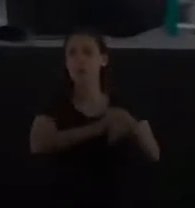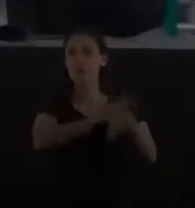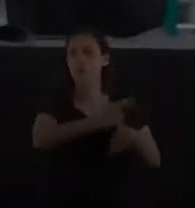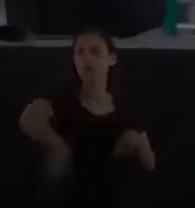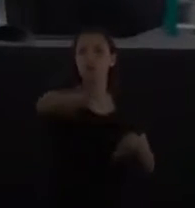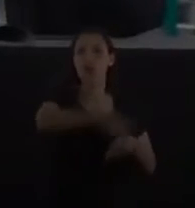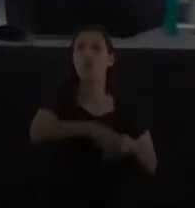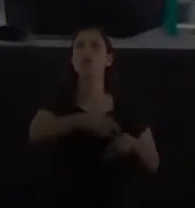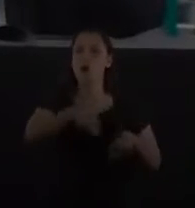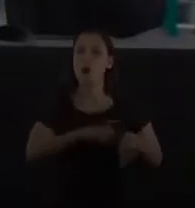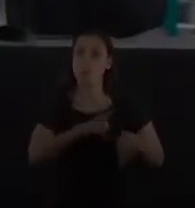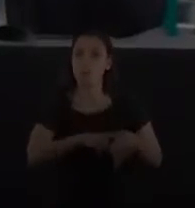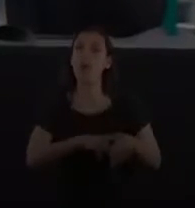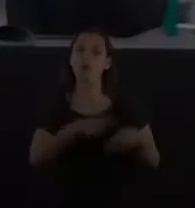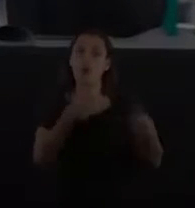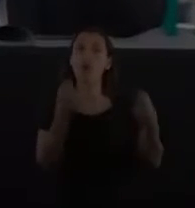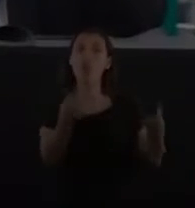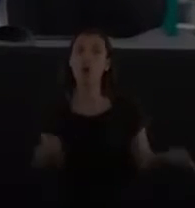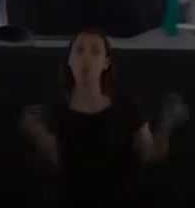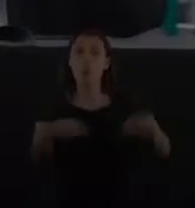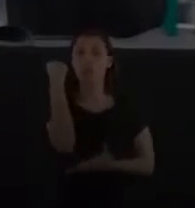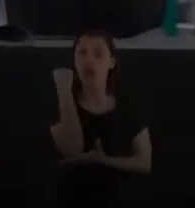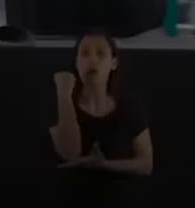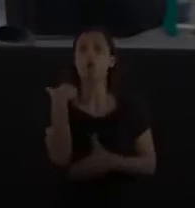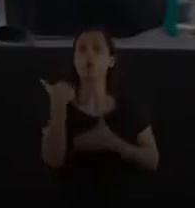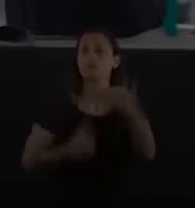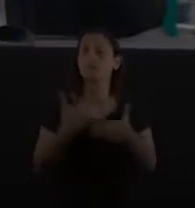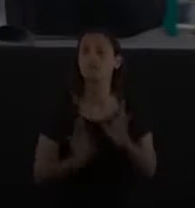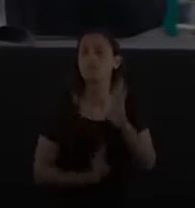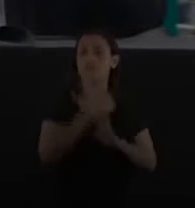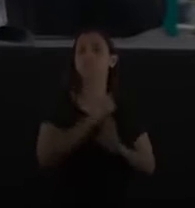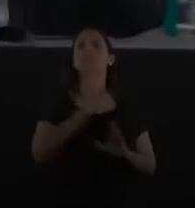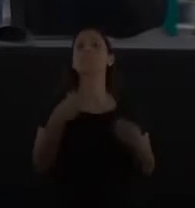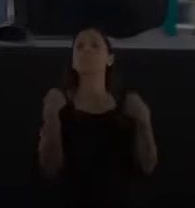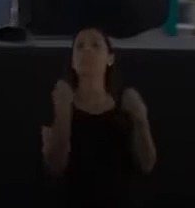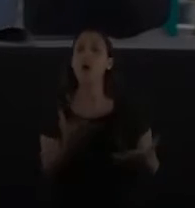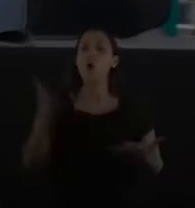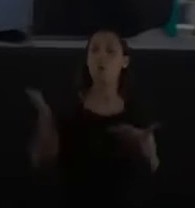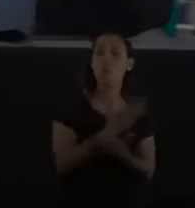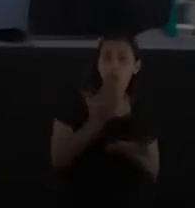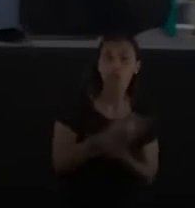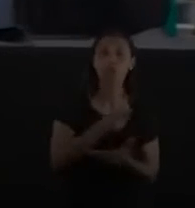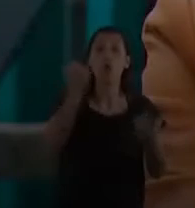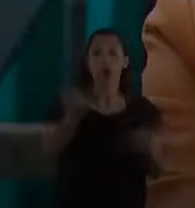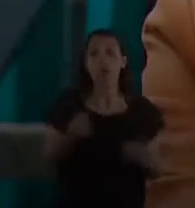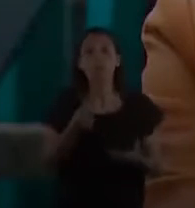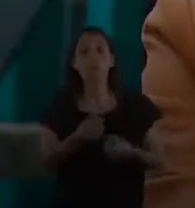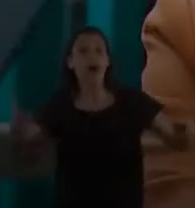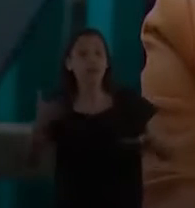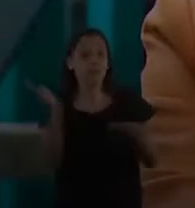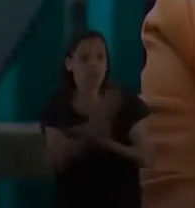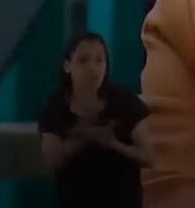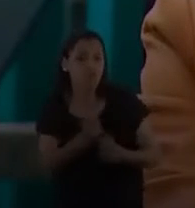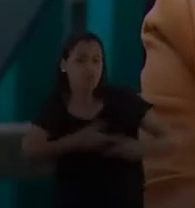generó las condiciones de recuperación vigorosa de la industria y mayor demanda. Y ante esa mayor